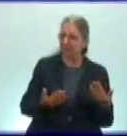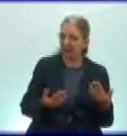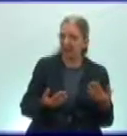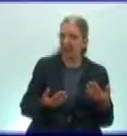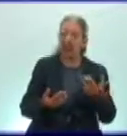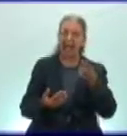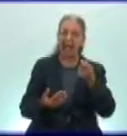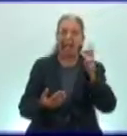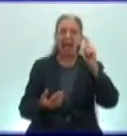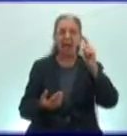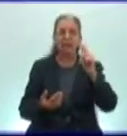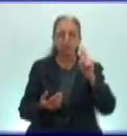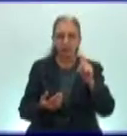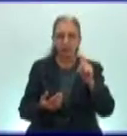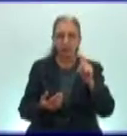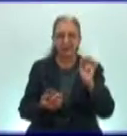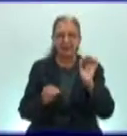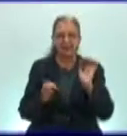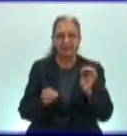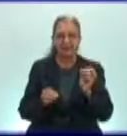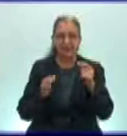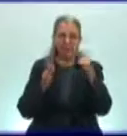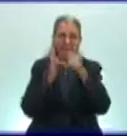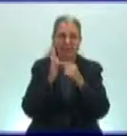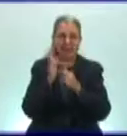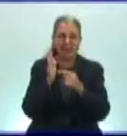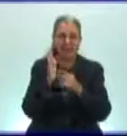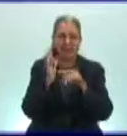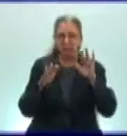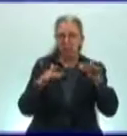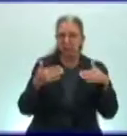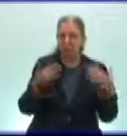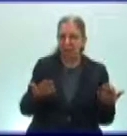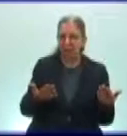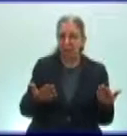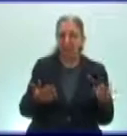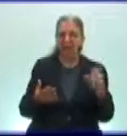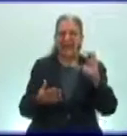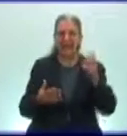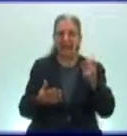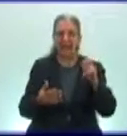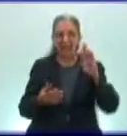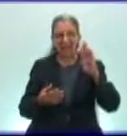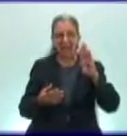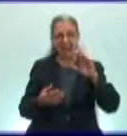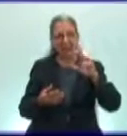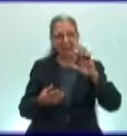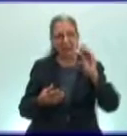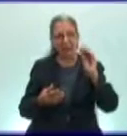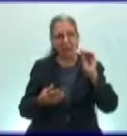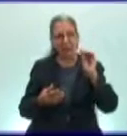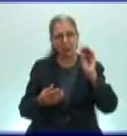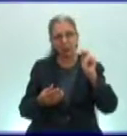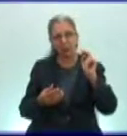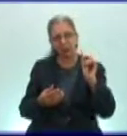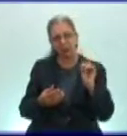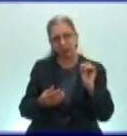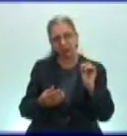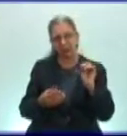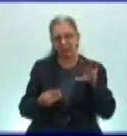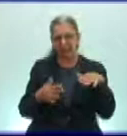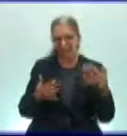átomos del elemento químico carbono. ¿Y a qué llamamos entonces elemento químico?